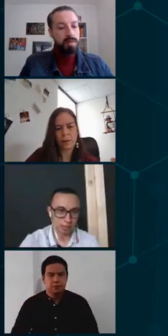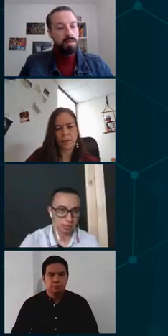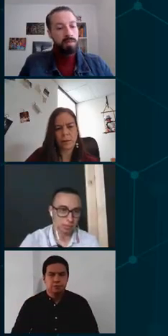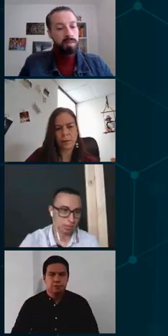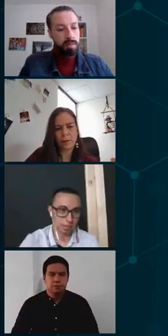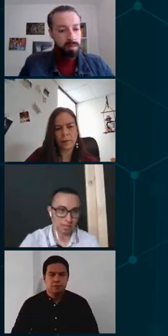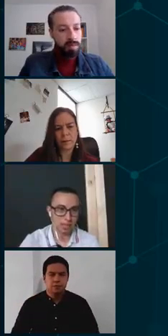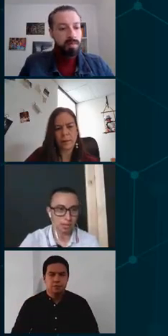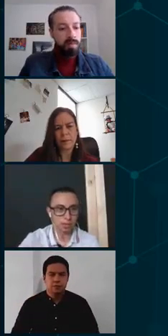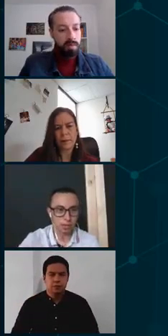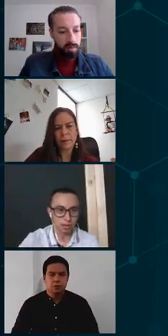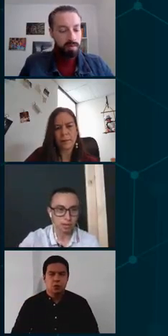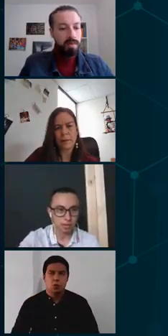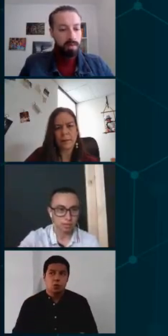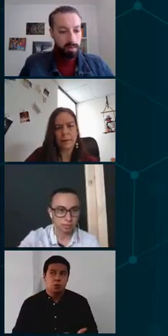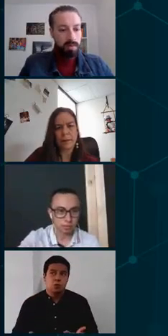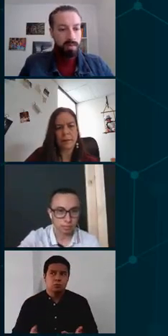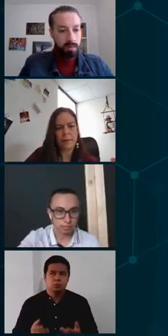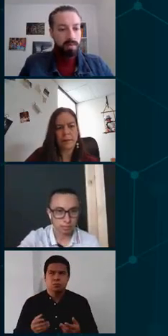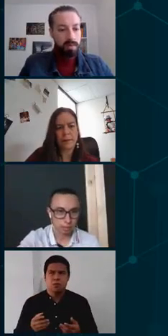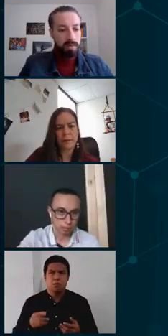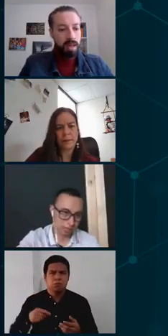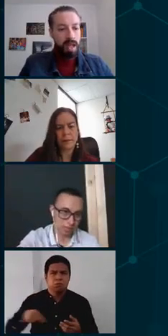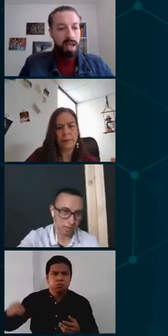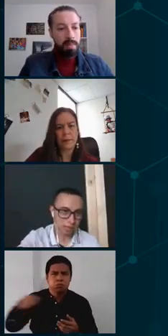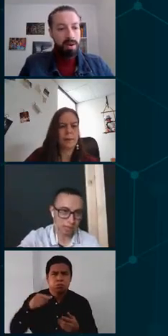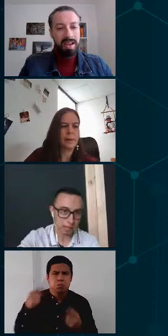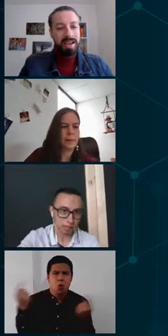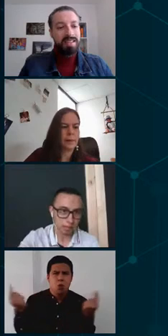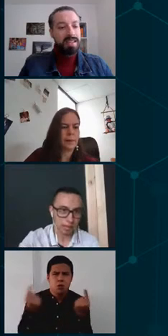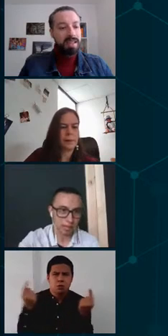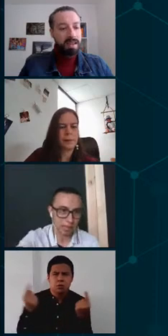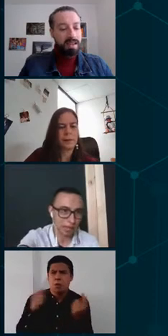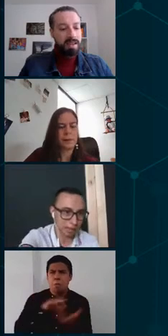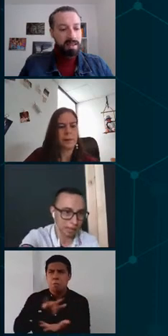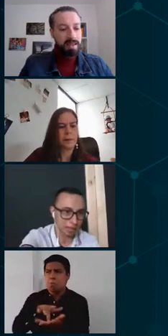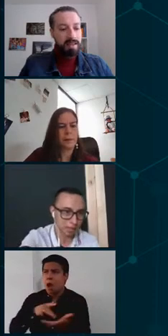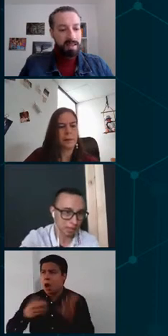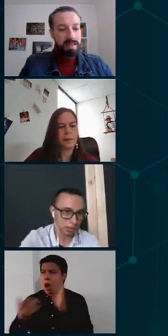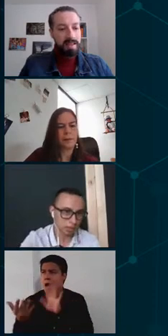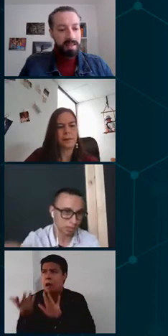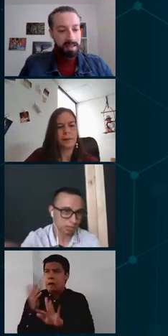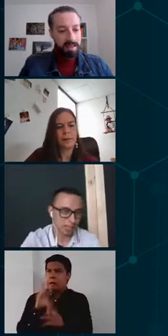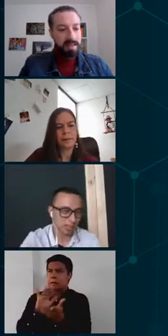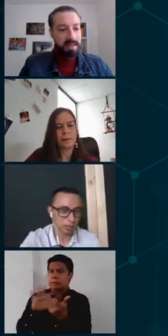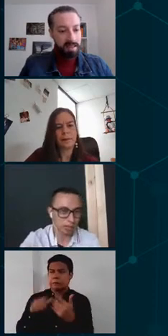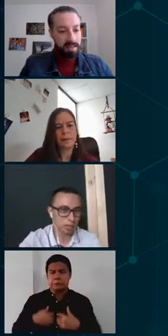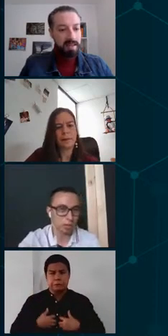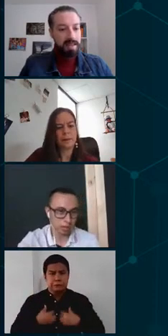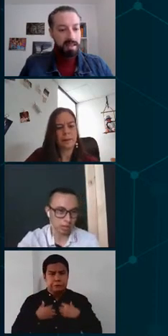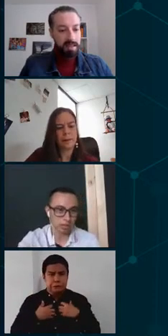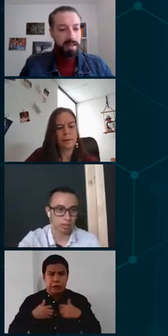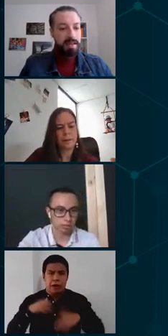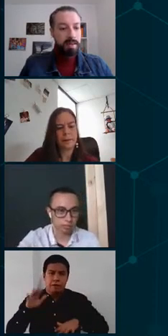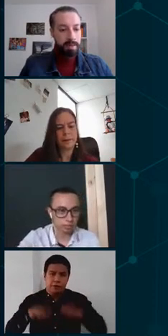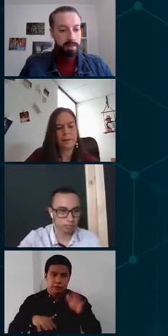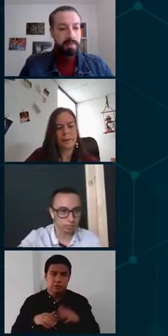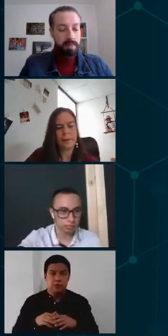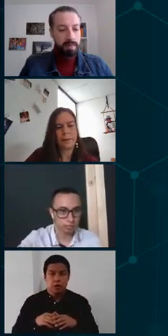en espacios masivos. Entonces diría que, ¿y por qué crees? Así que la gente dice que no, salir no es seguro, diría